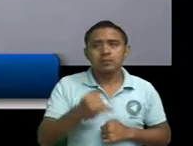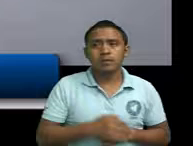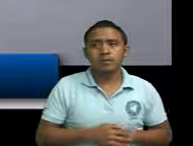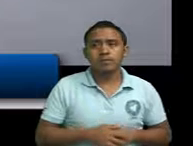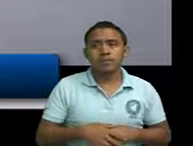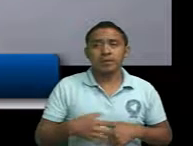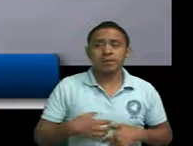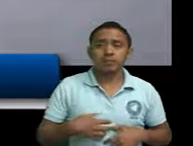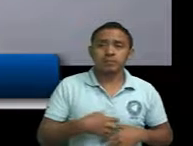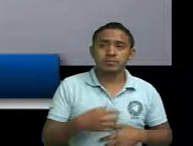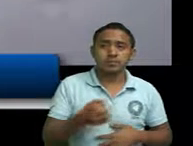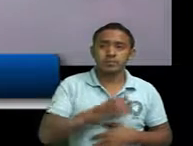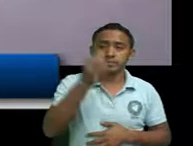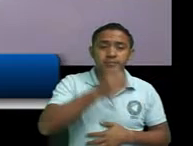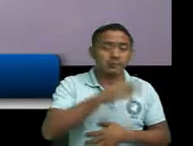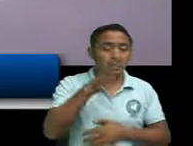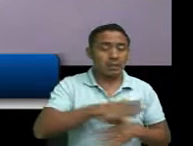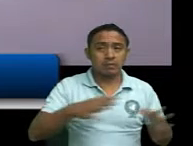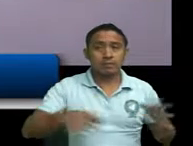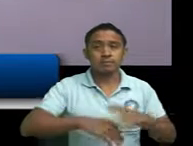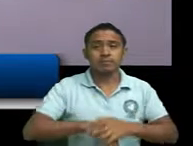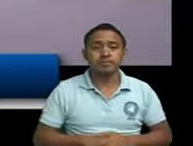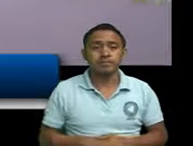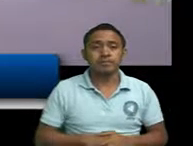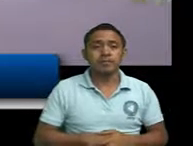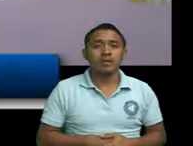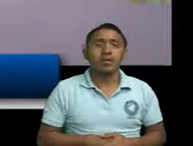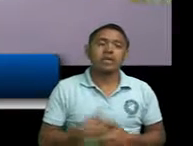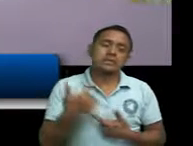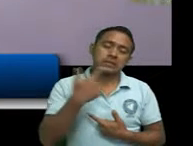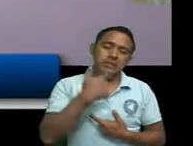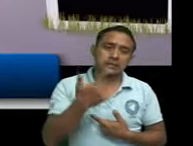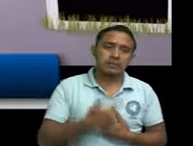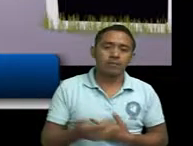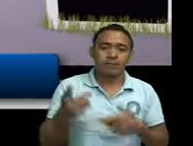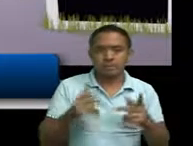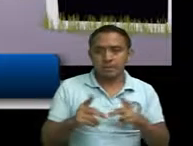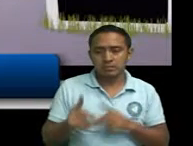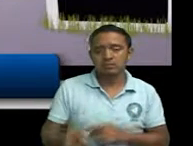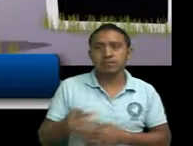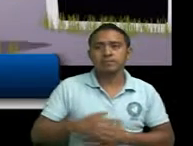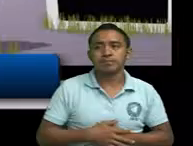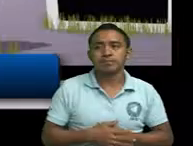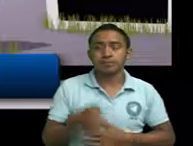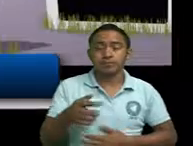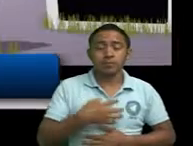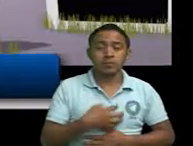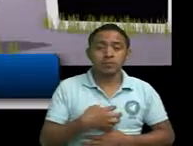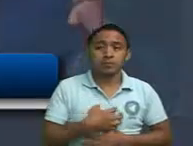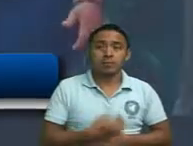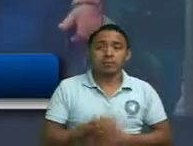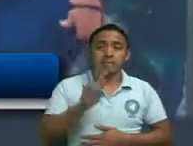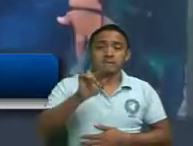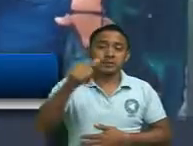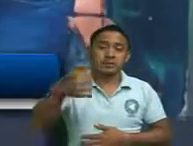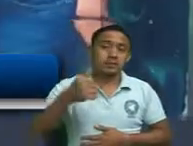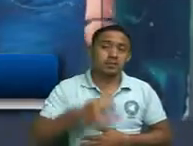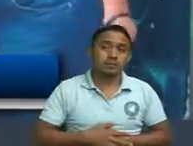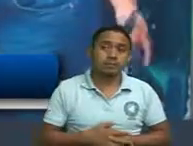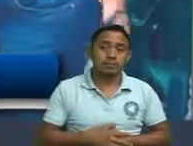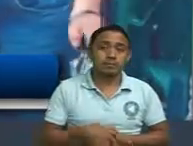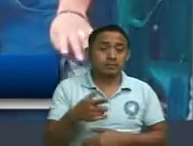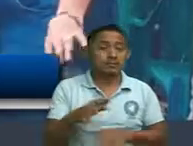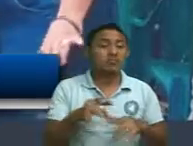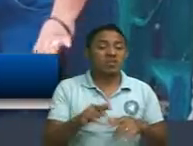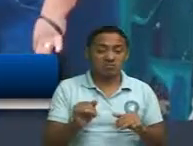de masa corporal es el que te lleva a tu margen, porque vos decís, te llega un paciente y vos le decís, bueno, tu índice es de 26, ya está